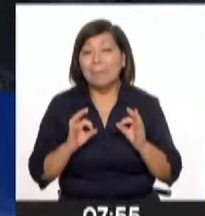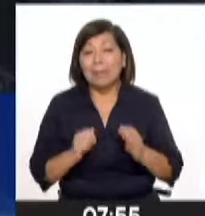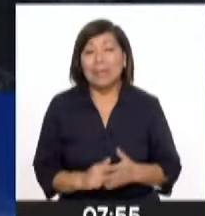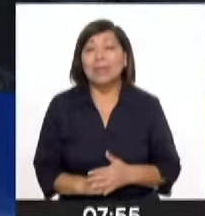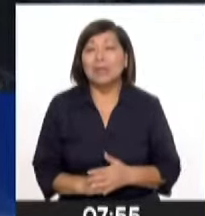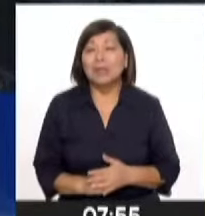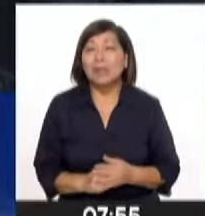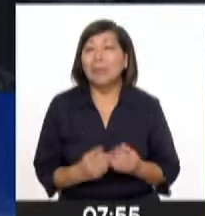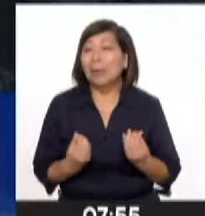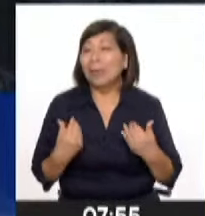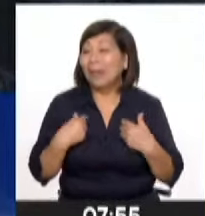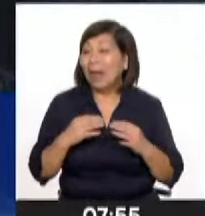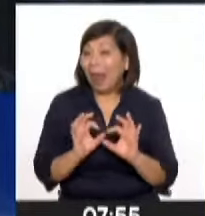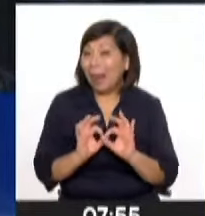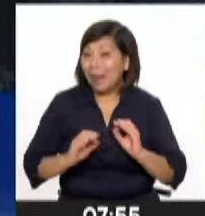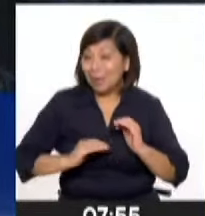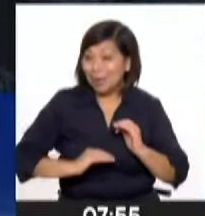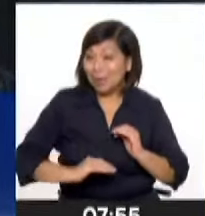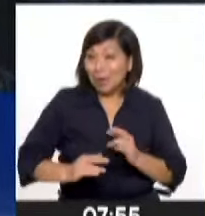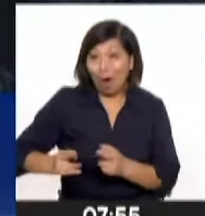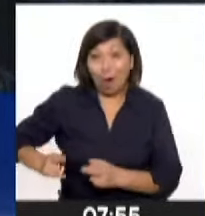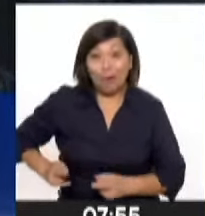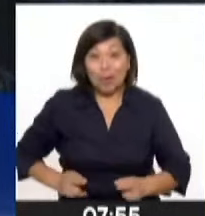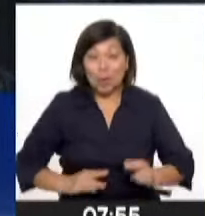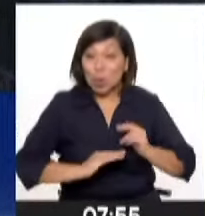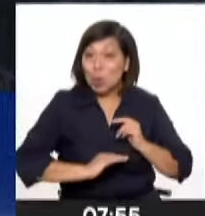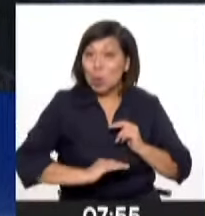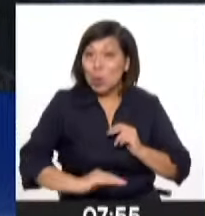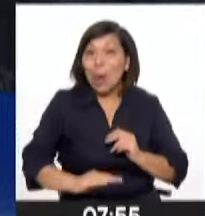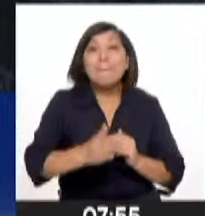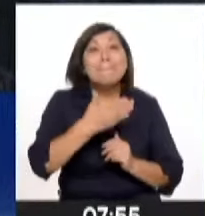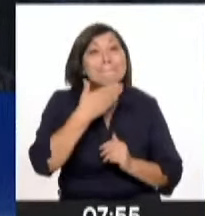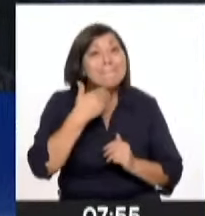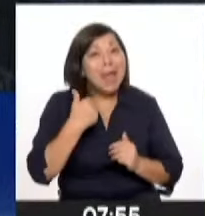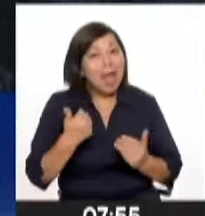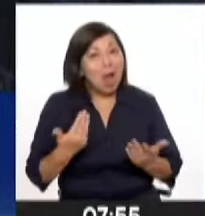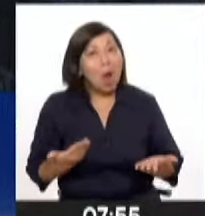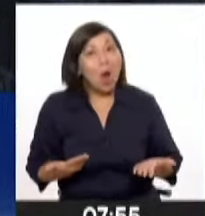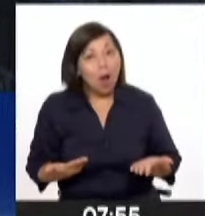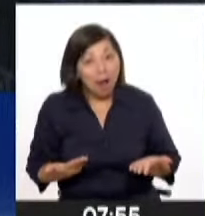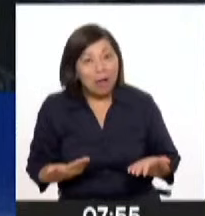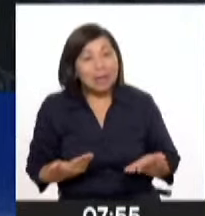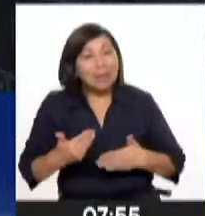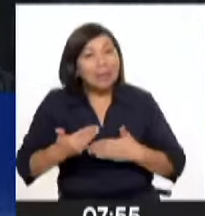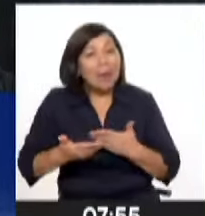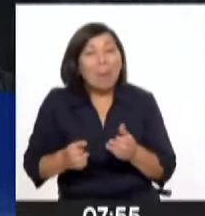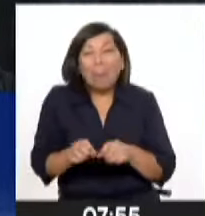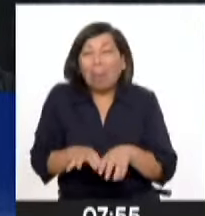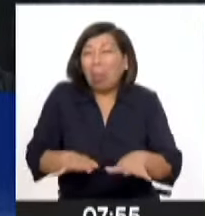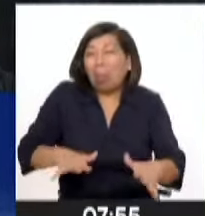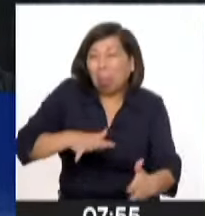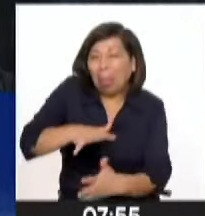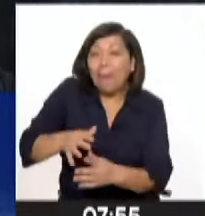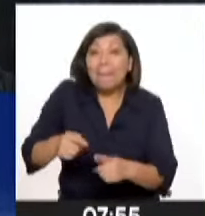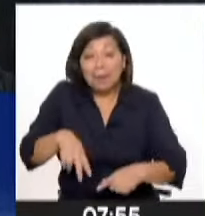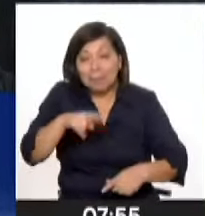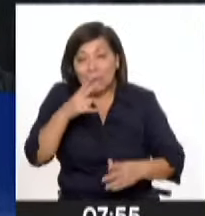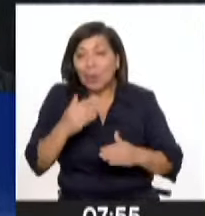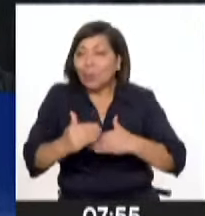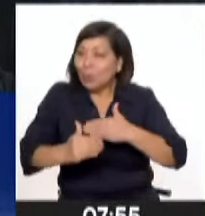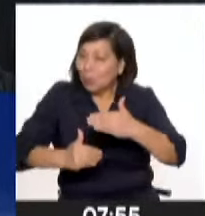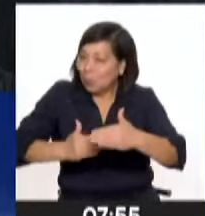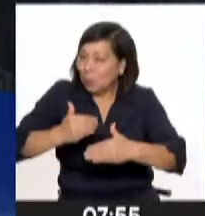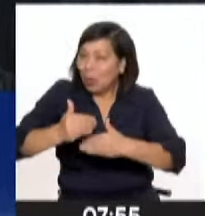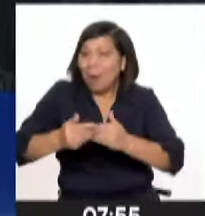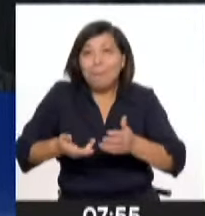riesgos. Porque al tener limpios los cauces de los ríos estaríamos evitando realmente que suceda eso y que el Perú siga